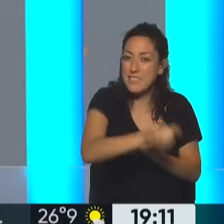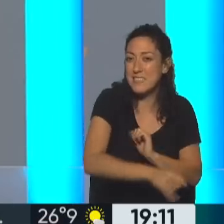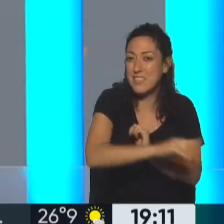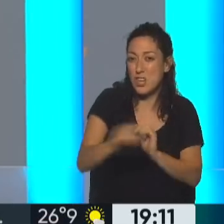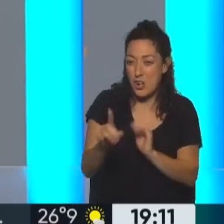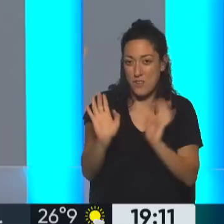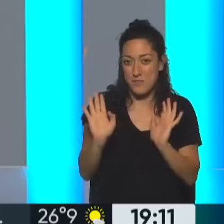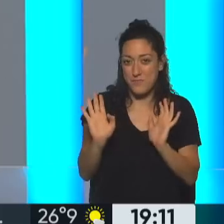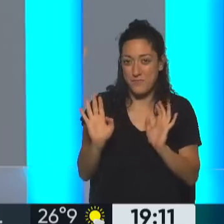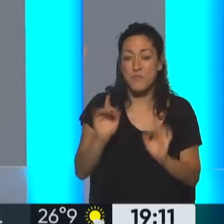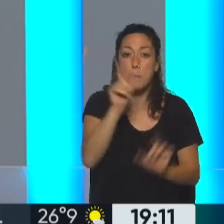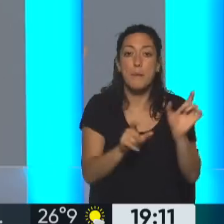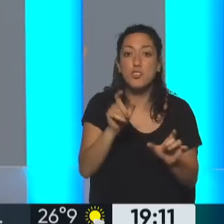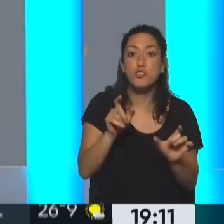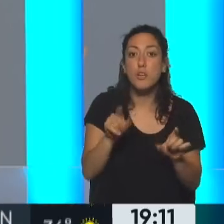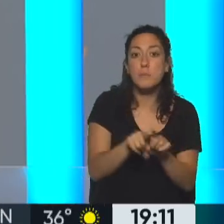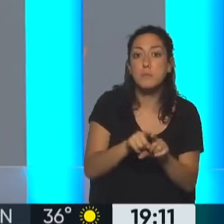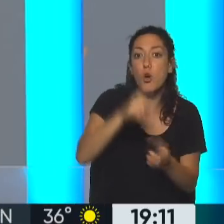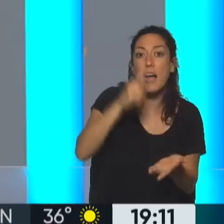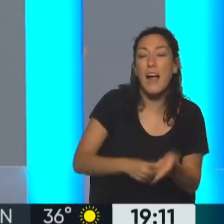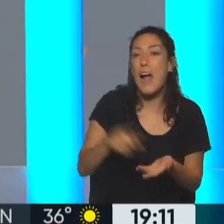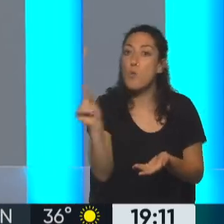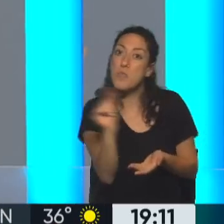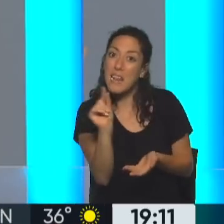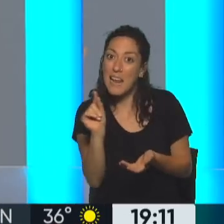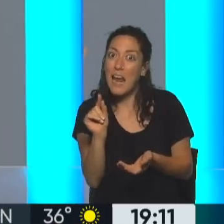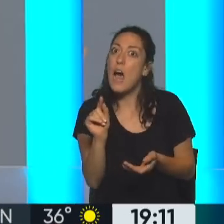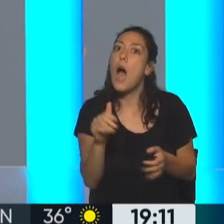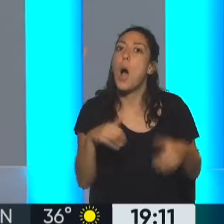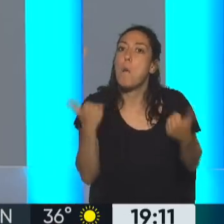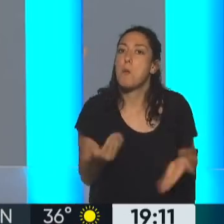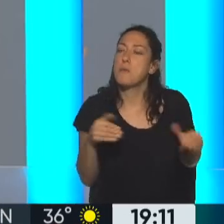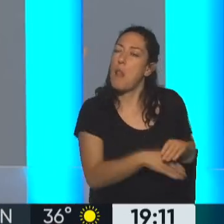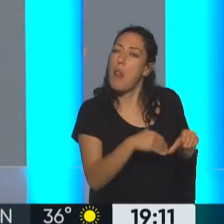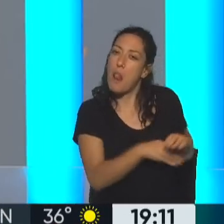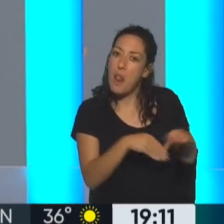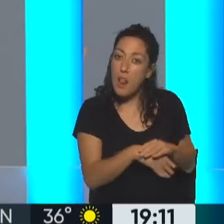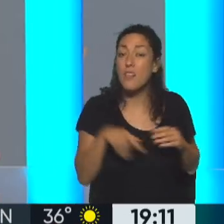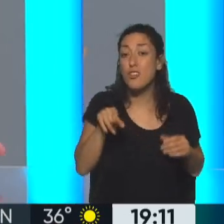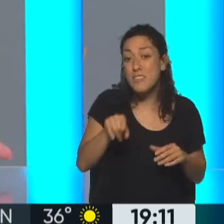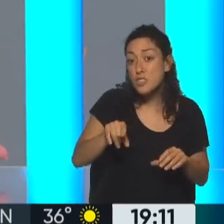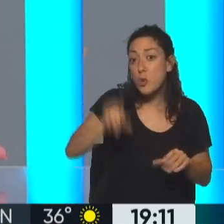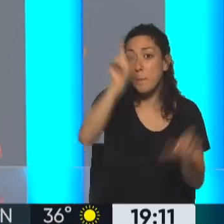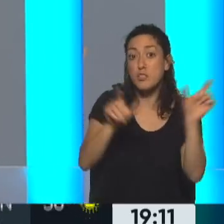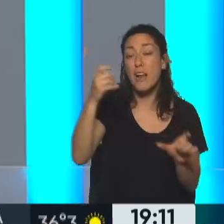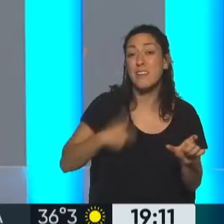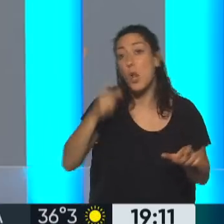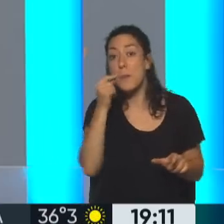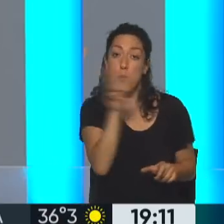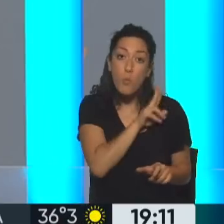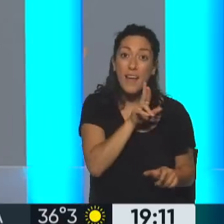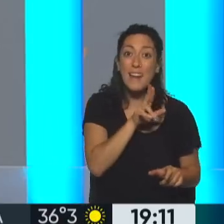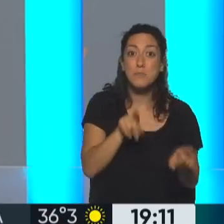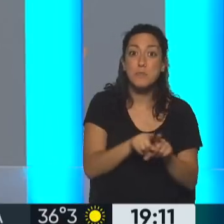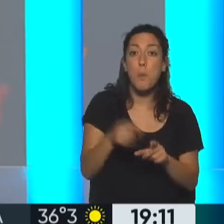nacionales y aquellos que se sobreestoquearon con las medidas cautelares Sí, que dio el Fuero claro. Contencioso Administrativo. Entonces eso afecta a muchos argentinos y argentinos que apuestan